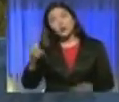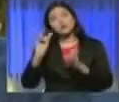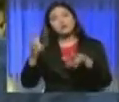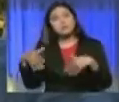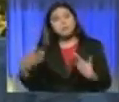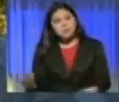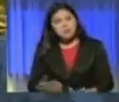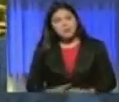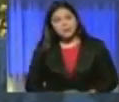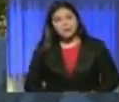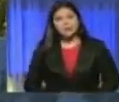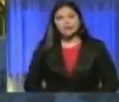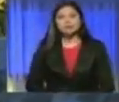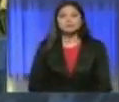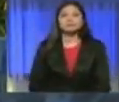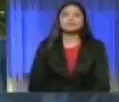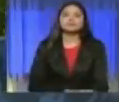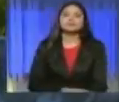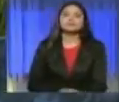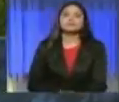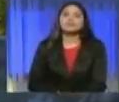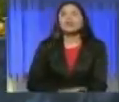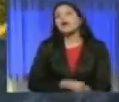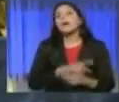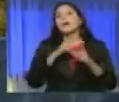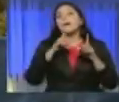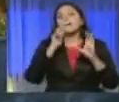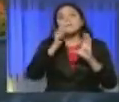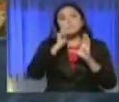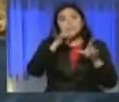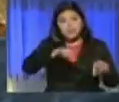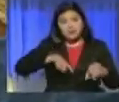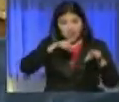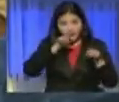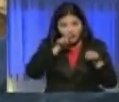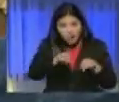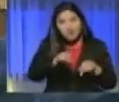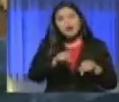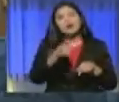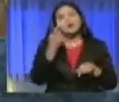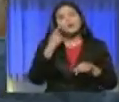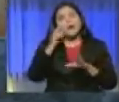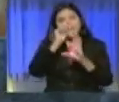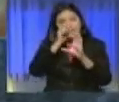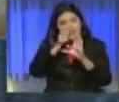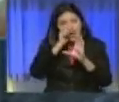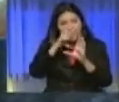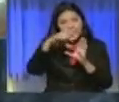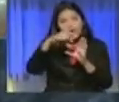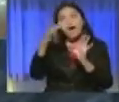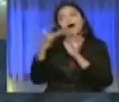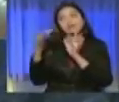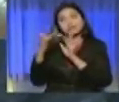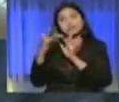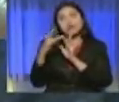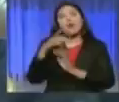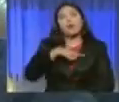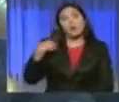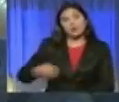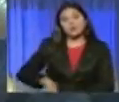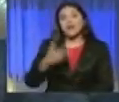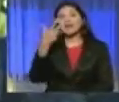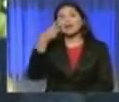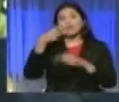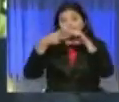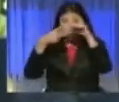fue la actividad vinculada al tema minero, que es otro de los temas donde desarrollamos actividades estratégicas con China y son 3 de los temas centrales